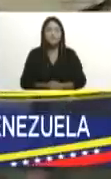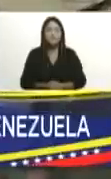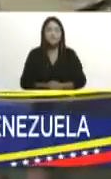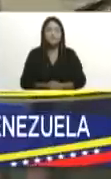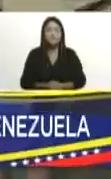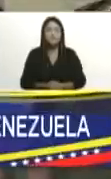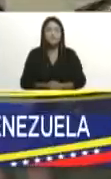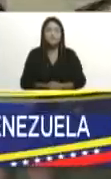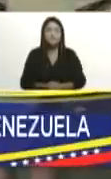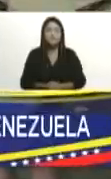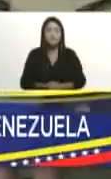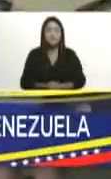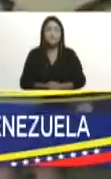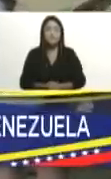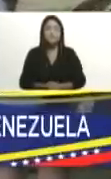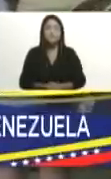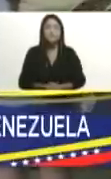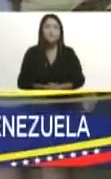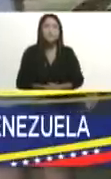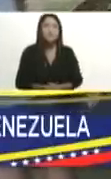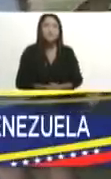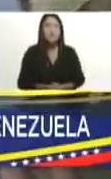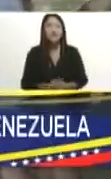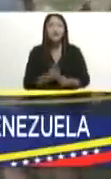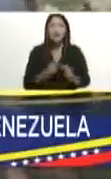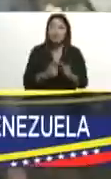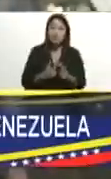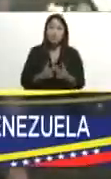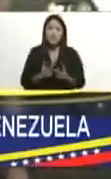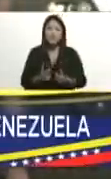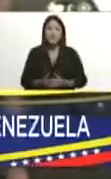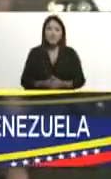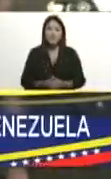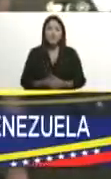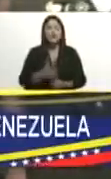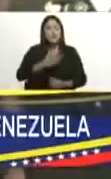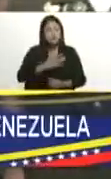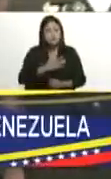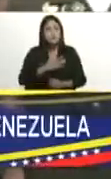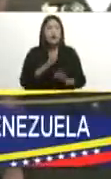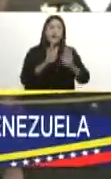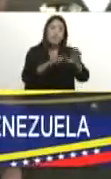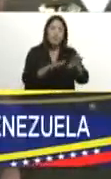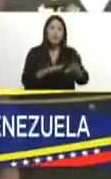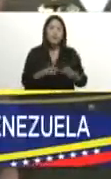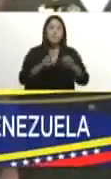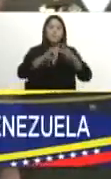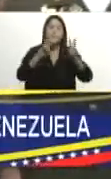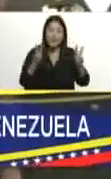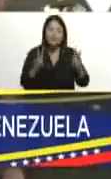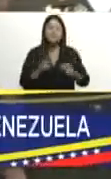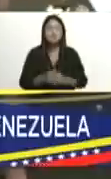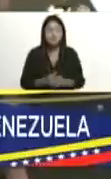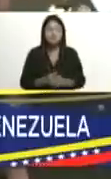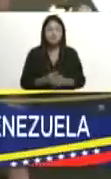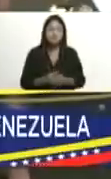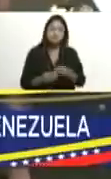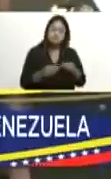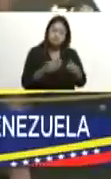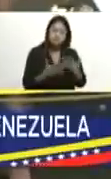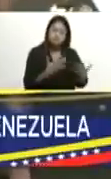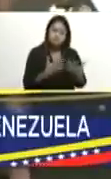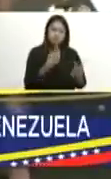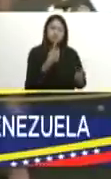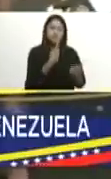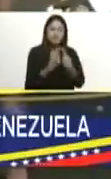y desasosiego. Finalmente, reiteramos el llamado a la paz, la concordia, el